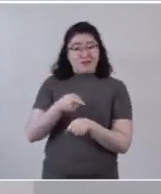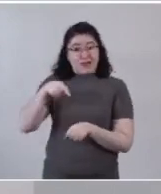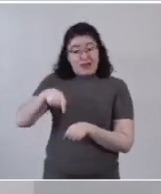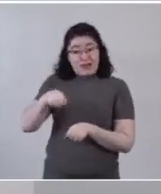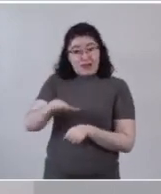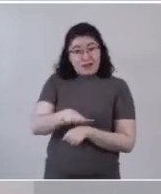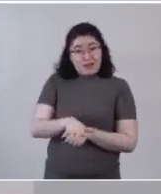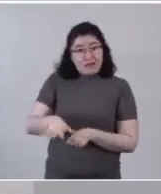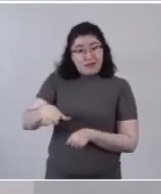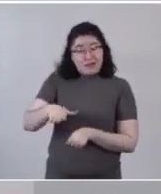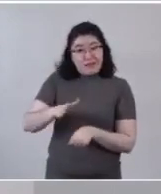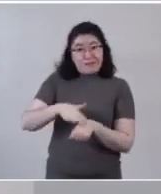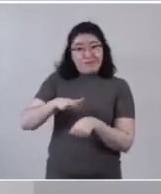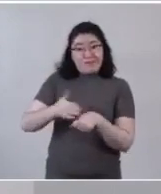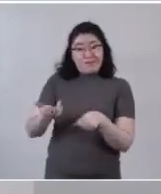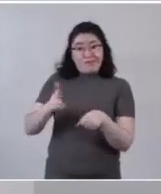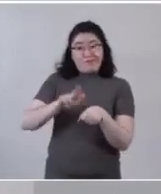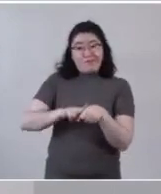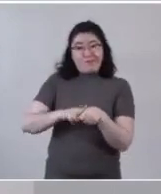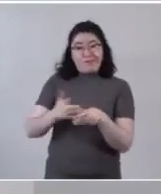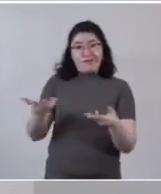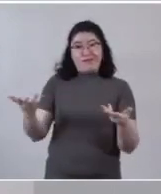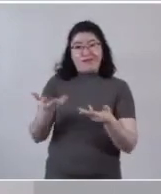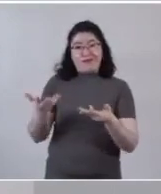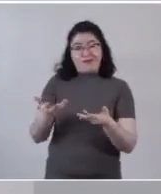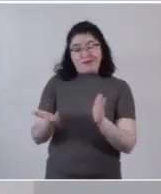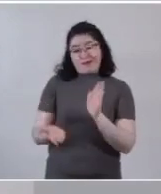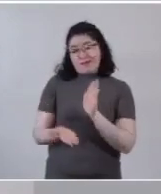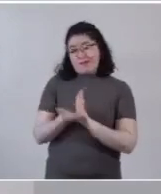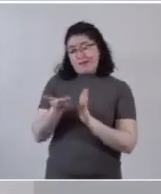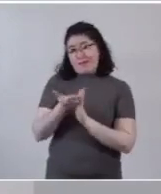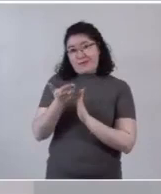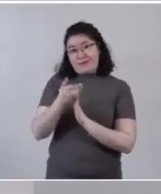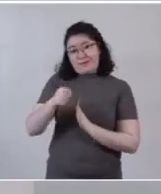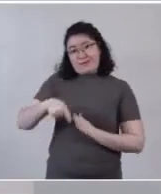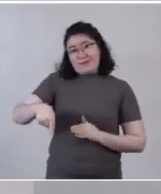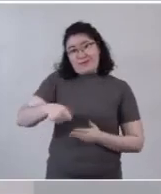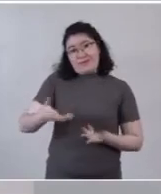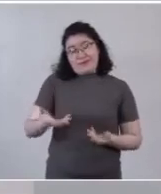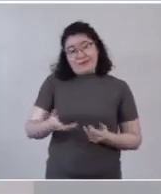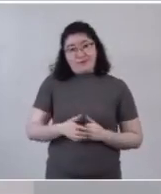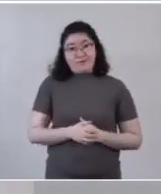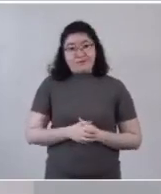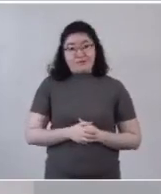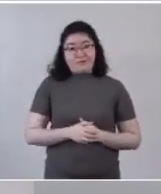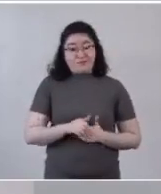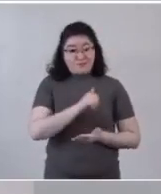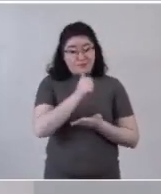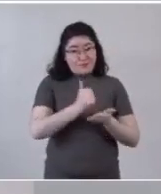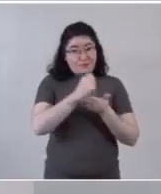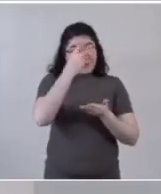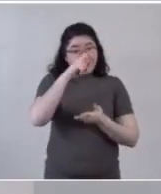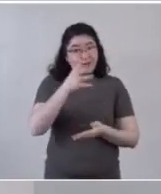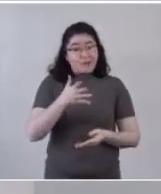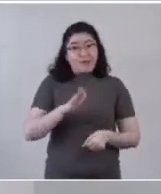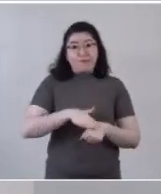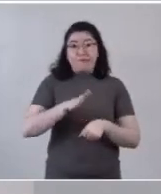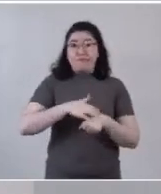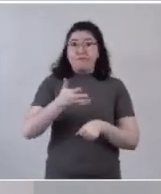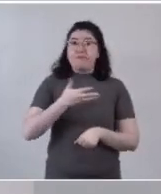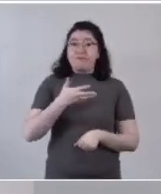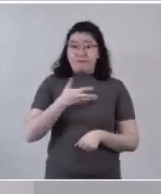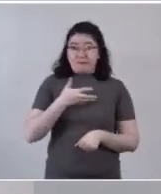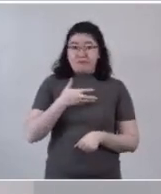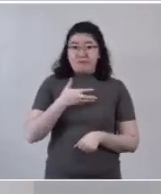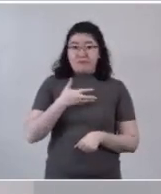número de hospitales hay en toda la República. La Ciudad de México es la que más hospitales tiene de